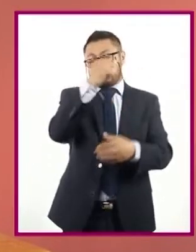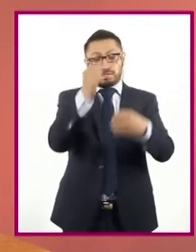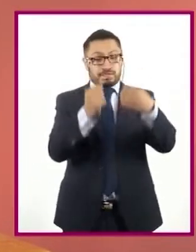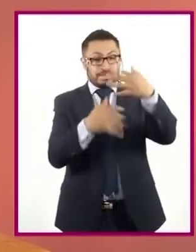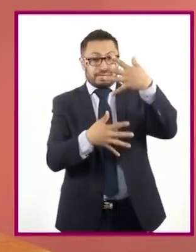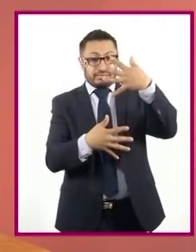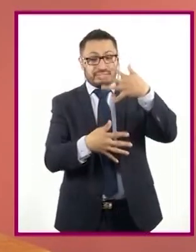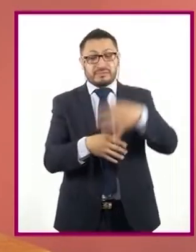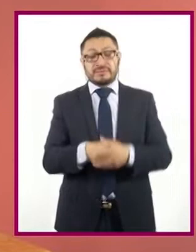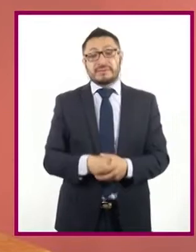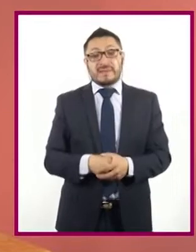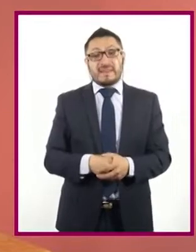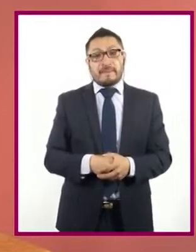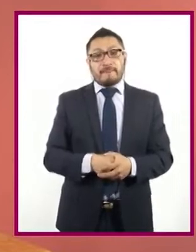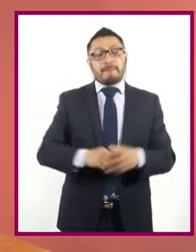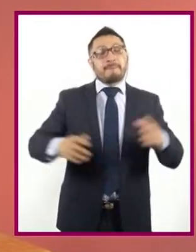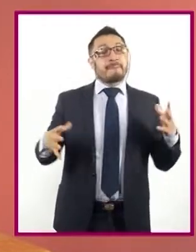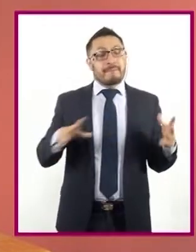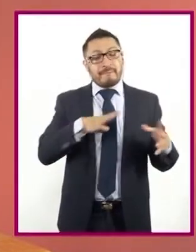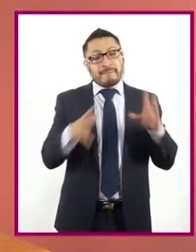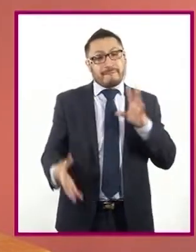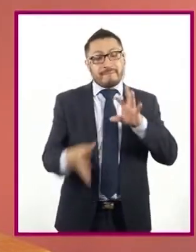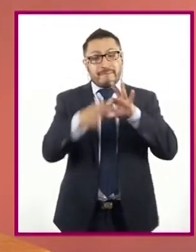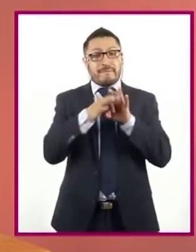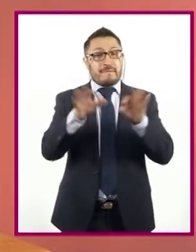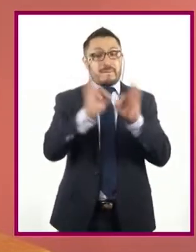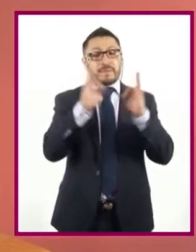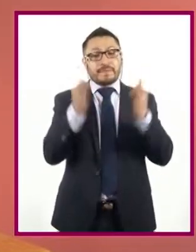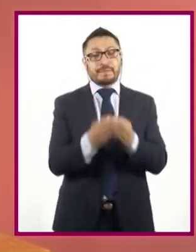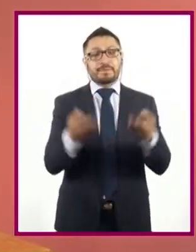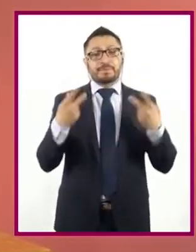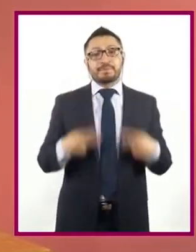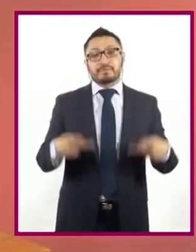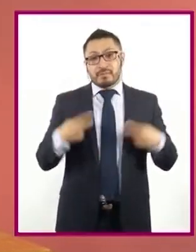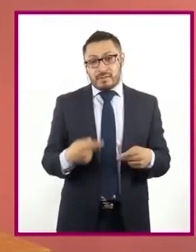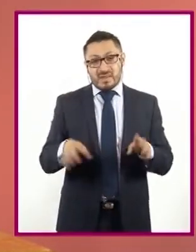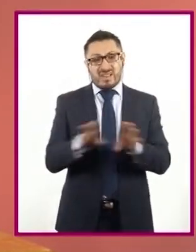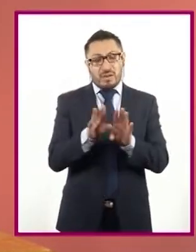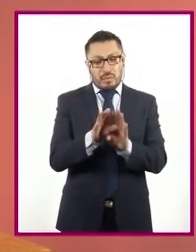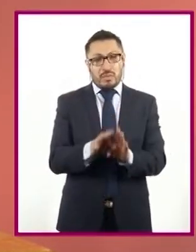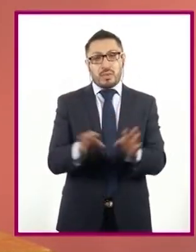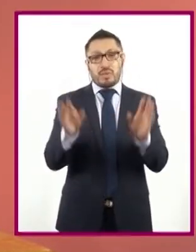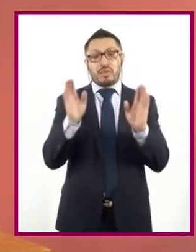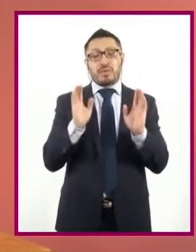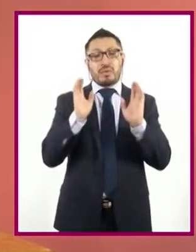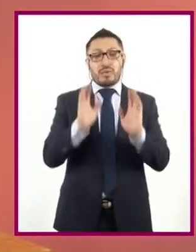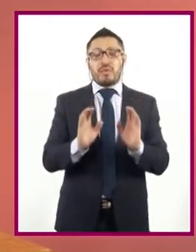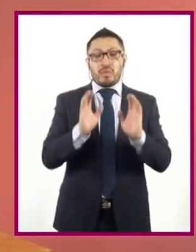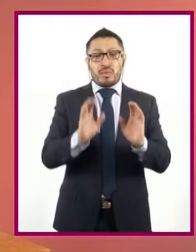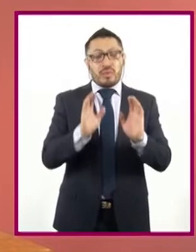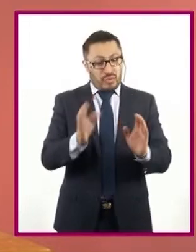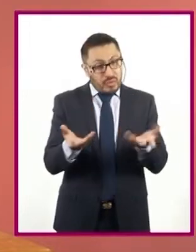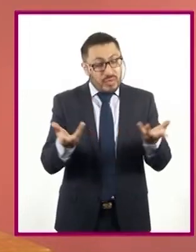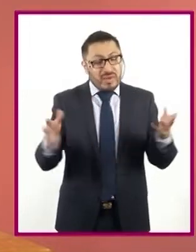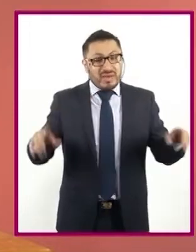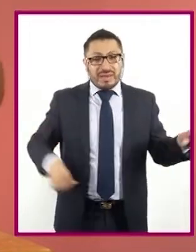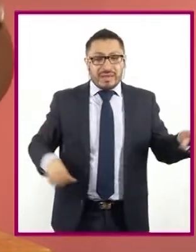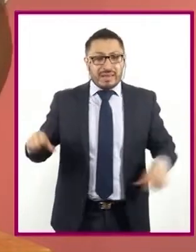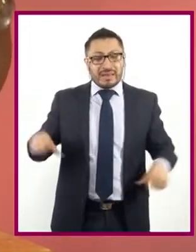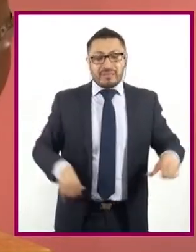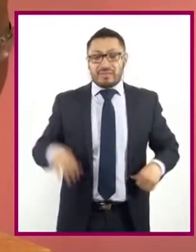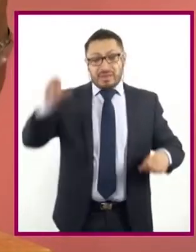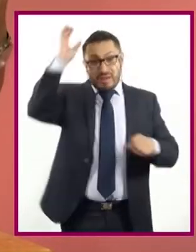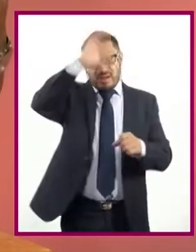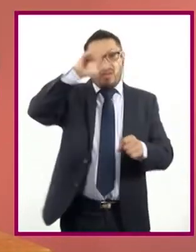etc. Al estar relacionado con la forma en que los humanos le damos forma a nuestras actividades, la cultura